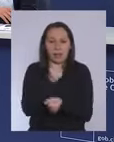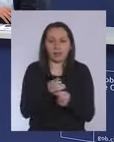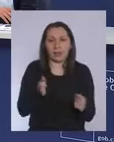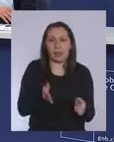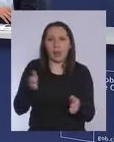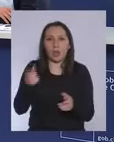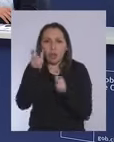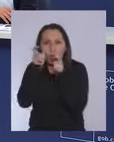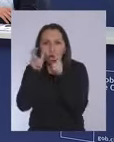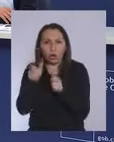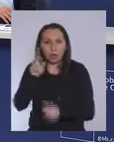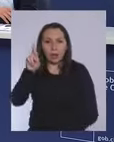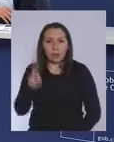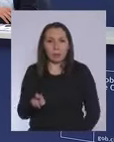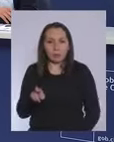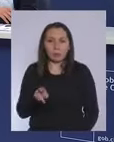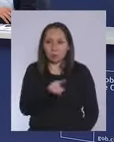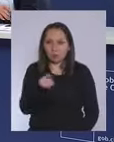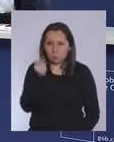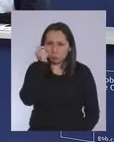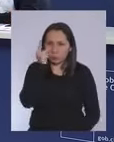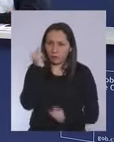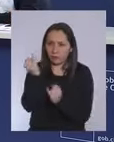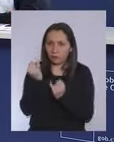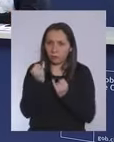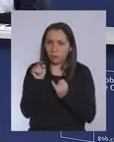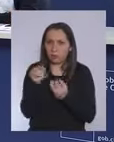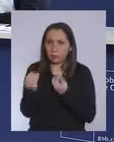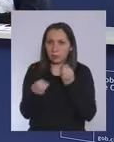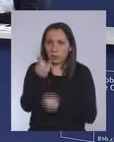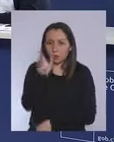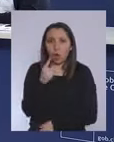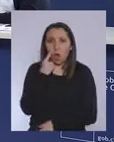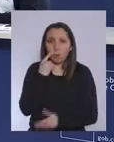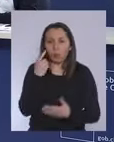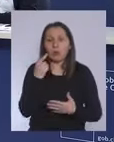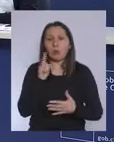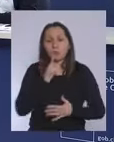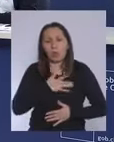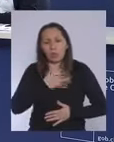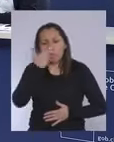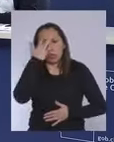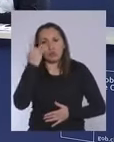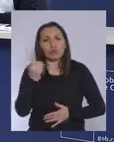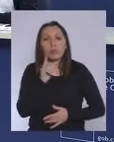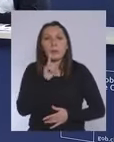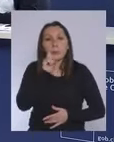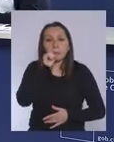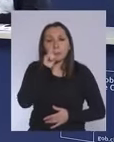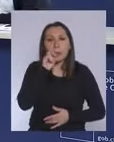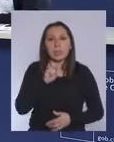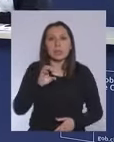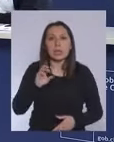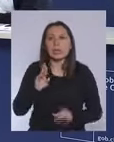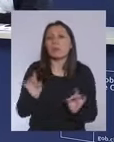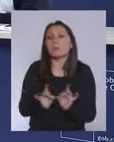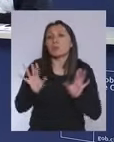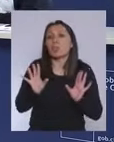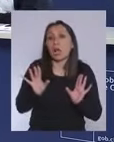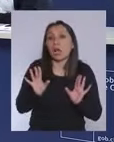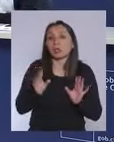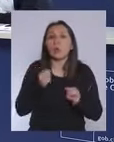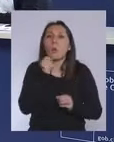contralor de la república persistirá en antecedentes respecto de este caso porque él es un caso sintomático y solamente se hizo el pcr de manera preventiva por lo